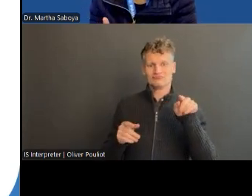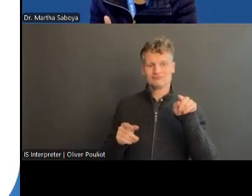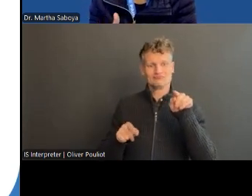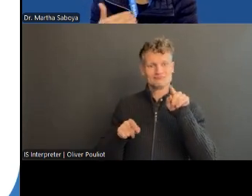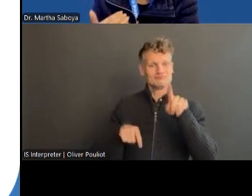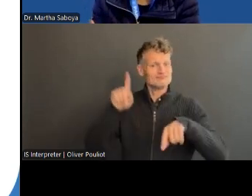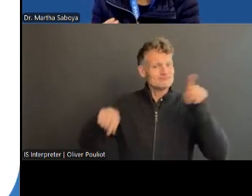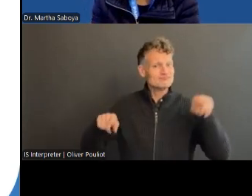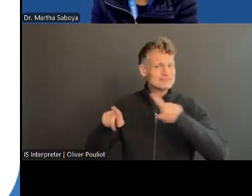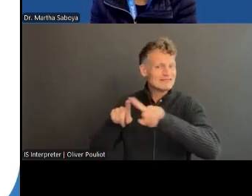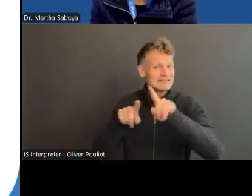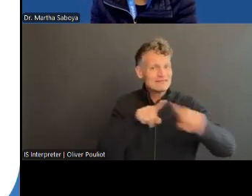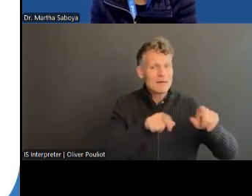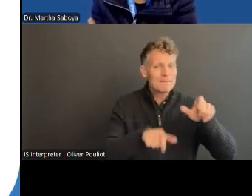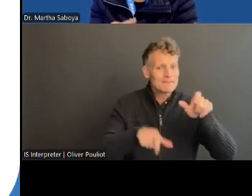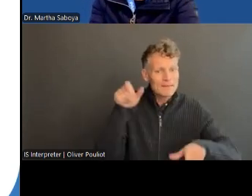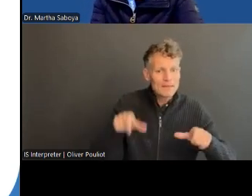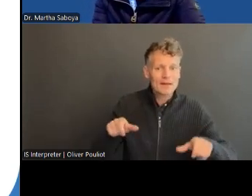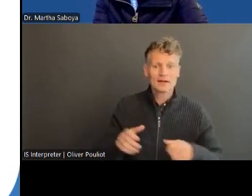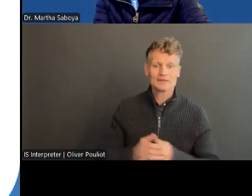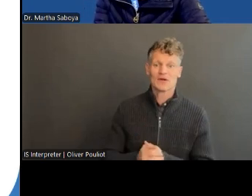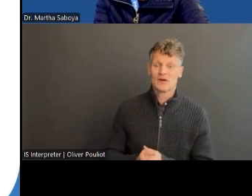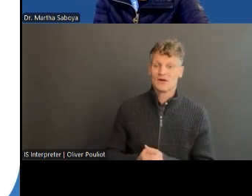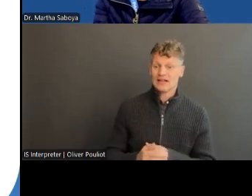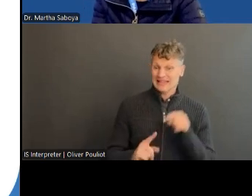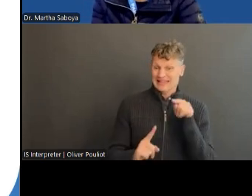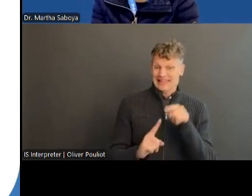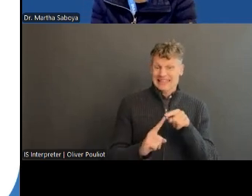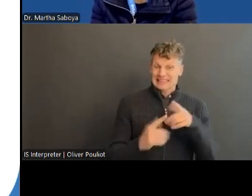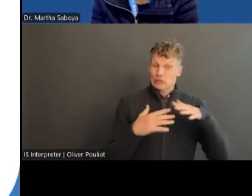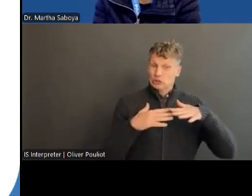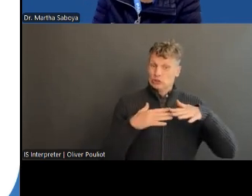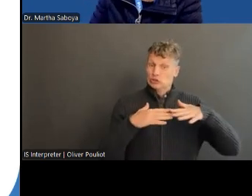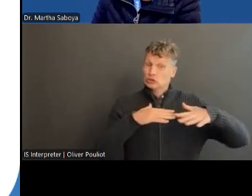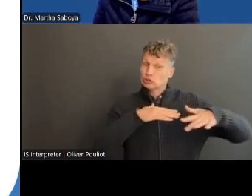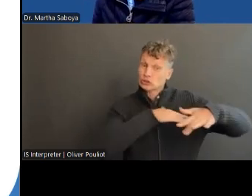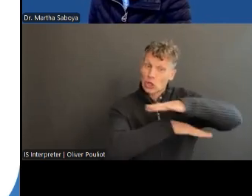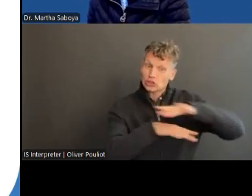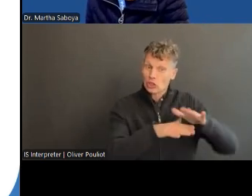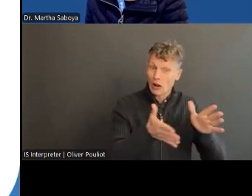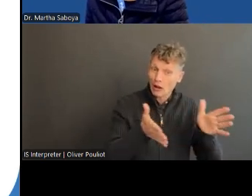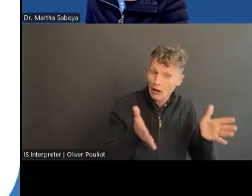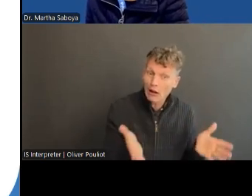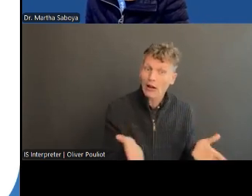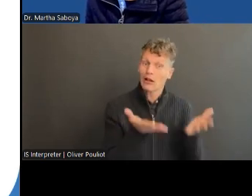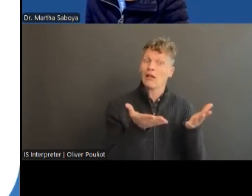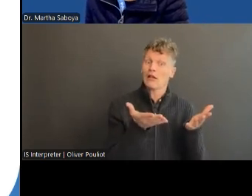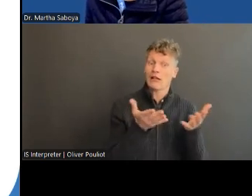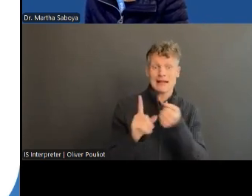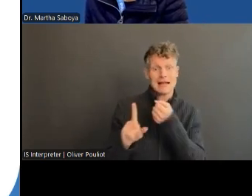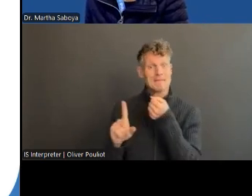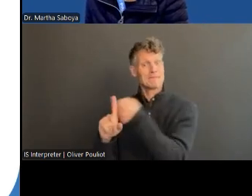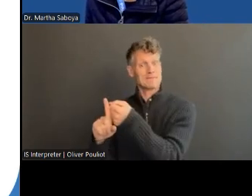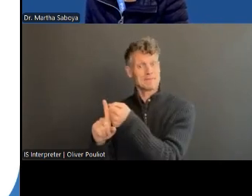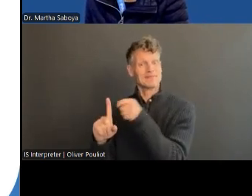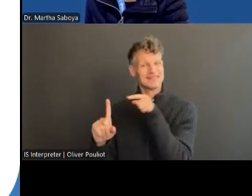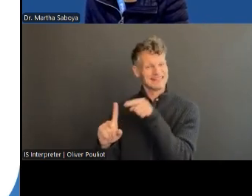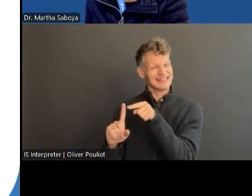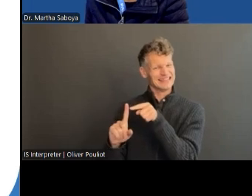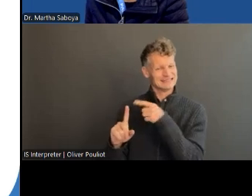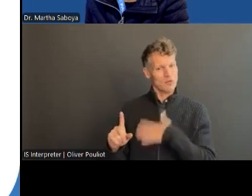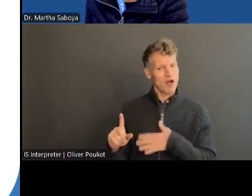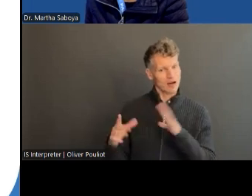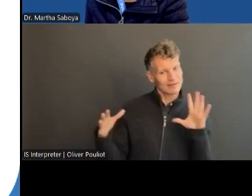Necesitamos que los determinantes sociales sea uno de los elementos básicos, núcleos